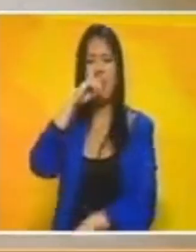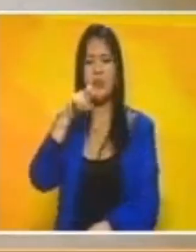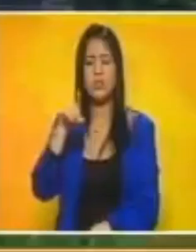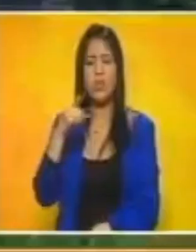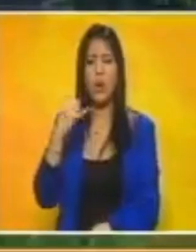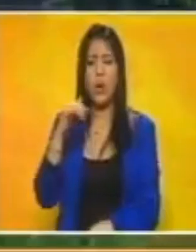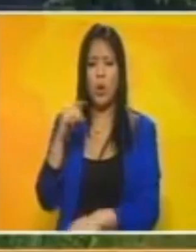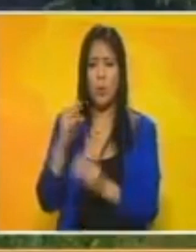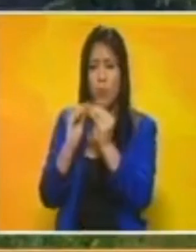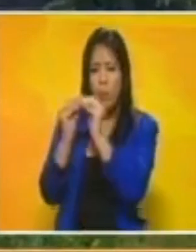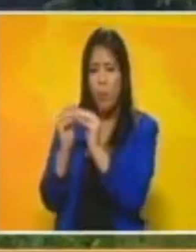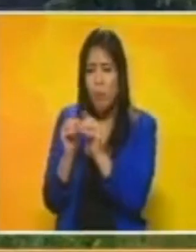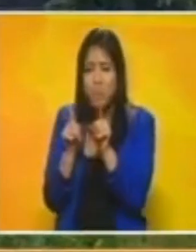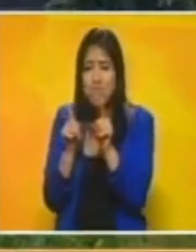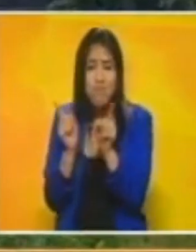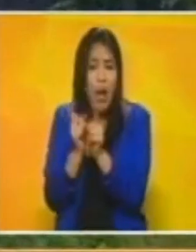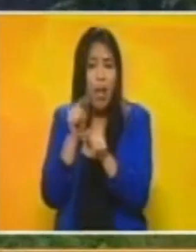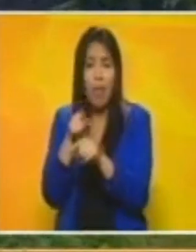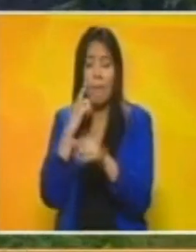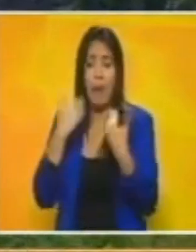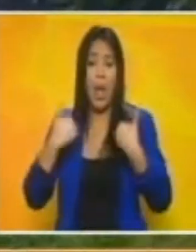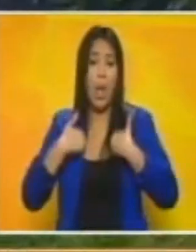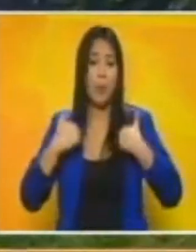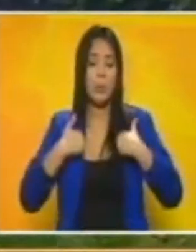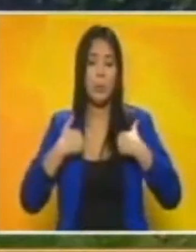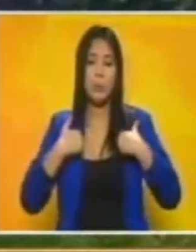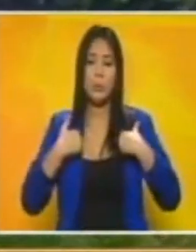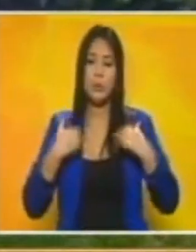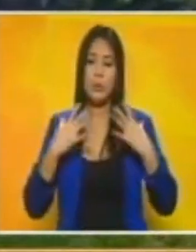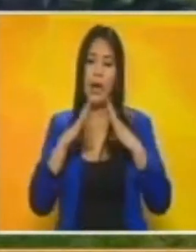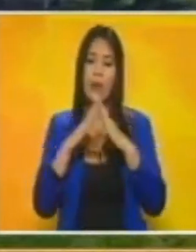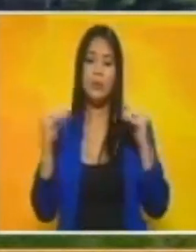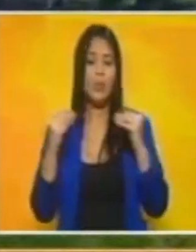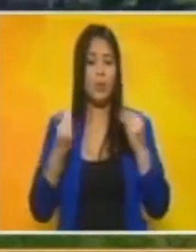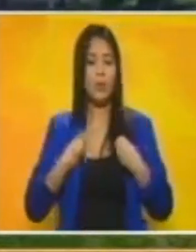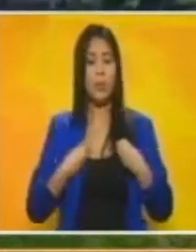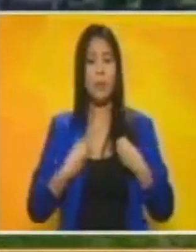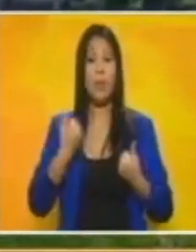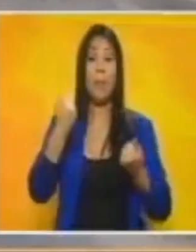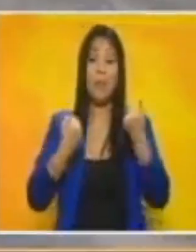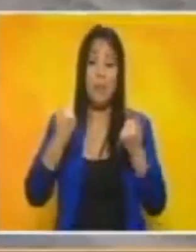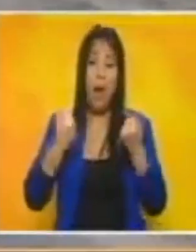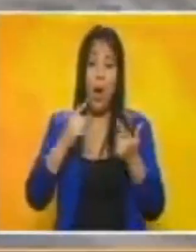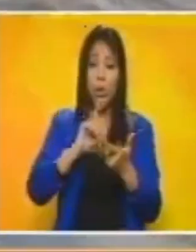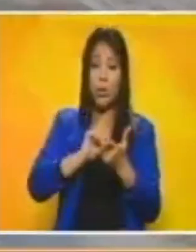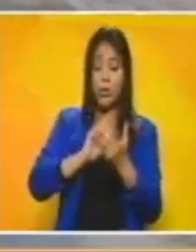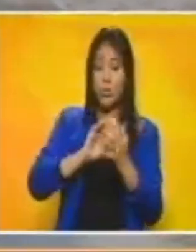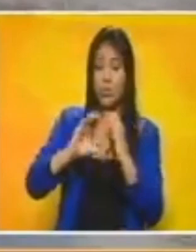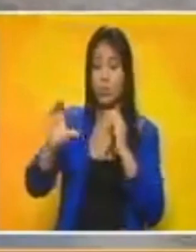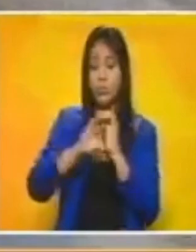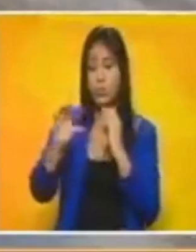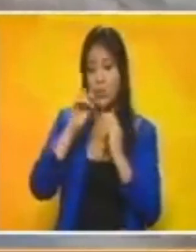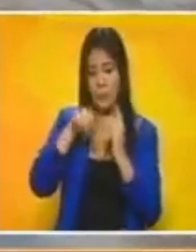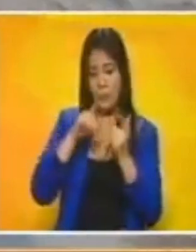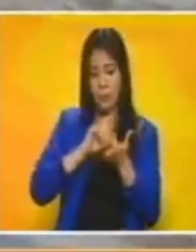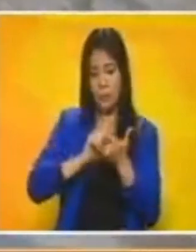ahí. Pero sí, nos afecta a todos. Primero por el transporte y segundo pues